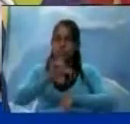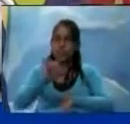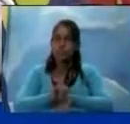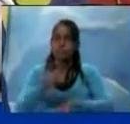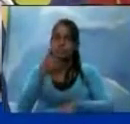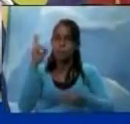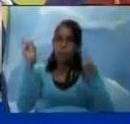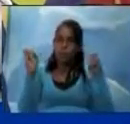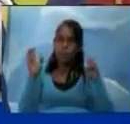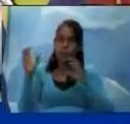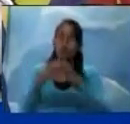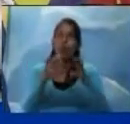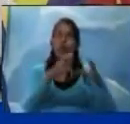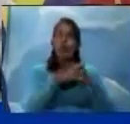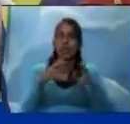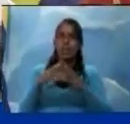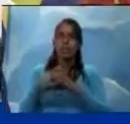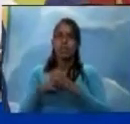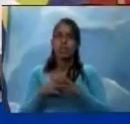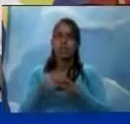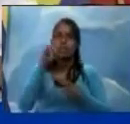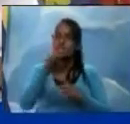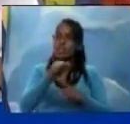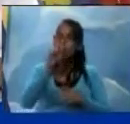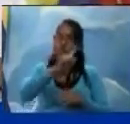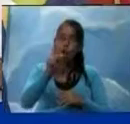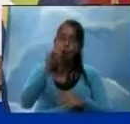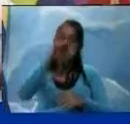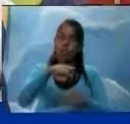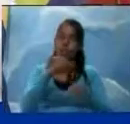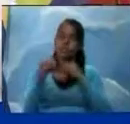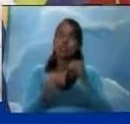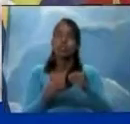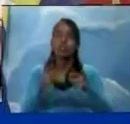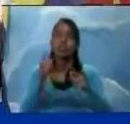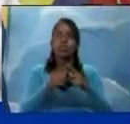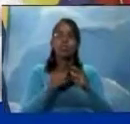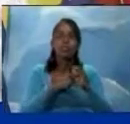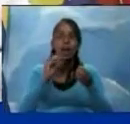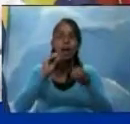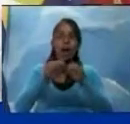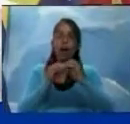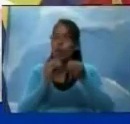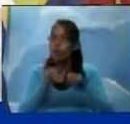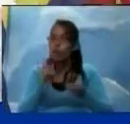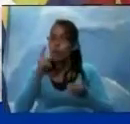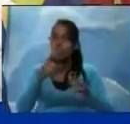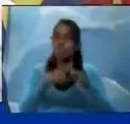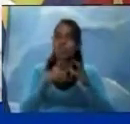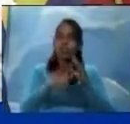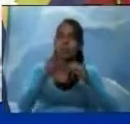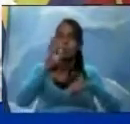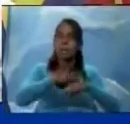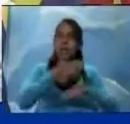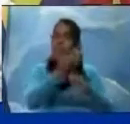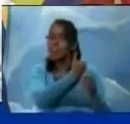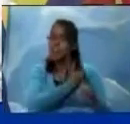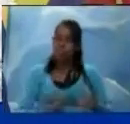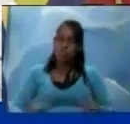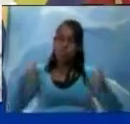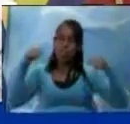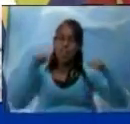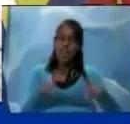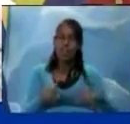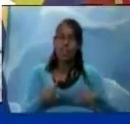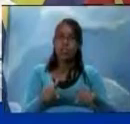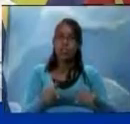nuevas congregaciones? Si no lo estás haciendo, acomoda las costillas, porque el dueño de este